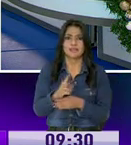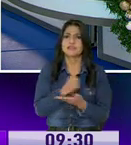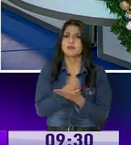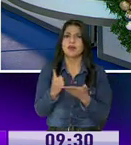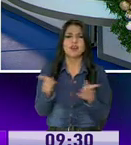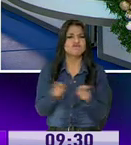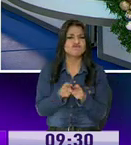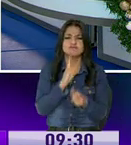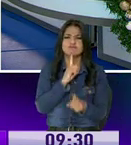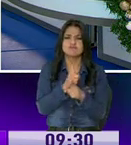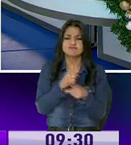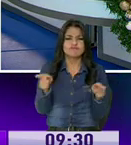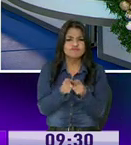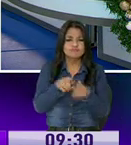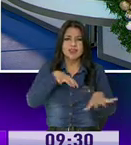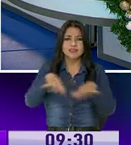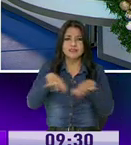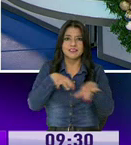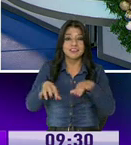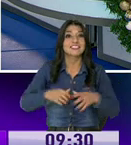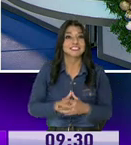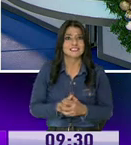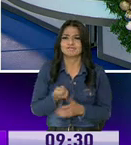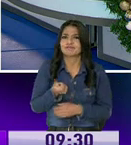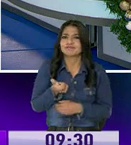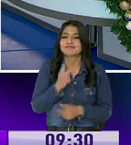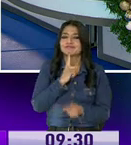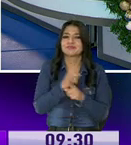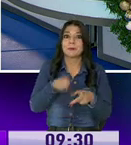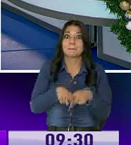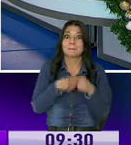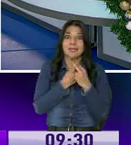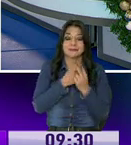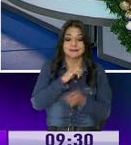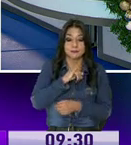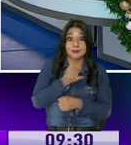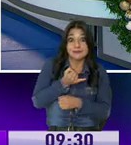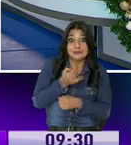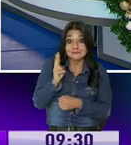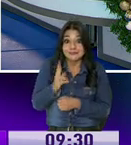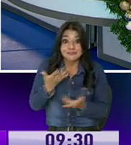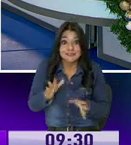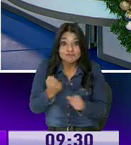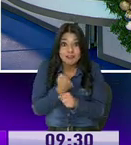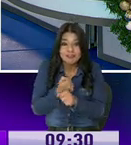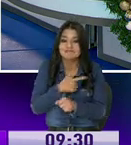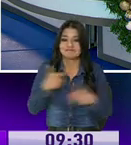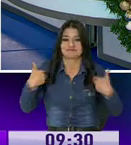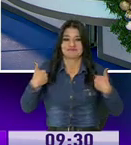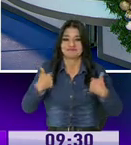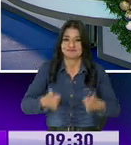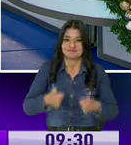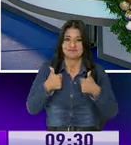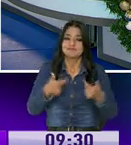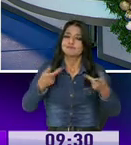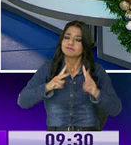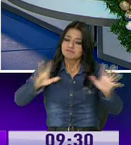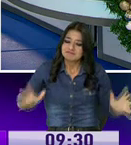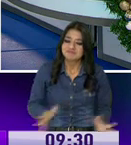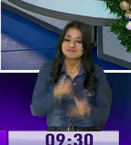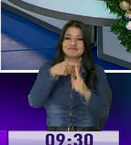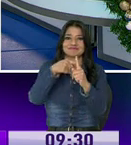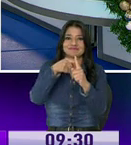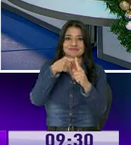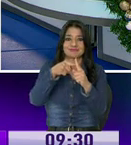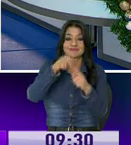corta. Esto fue veloz. Nos encanta cómo inició el año. Bastante, bastante felices y, por supuesto, recargada de energía